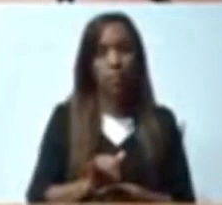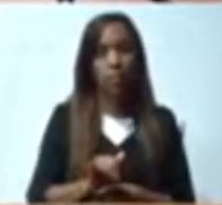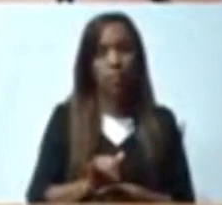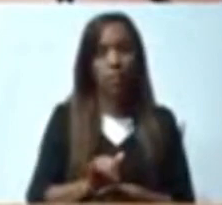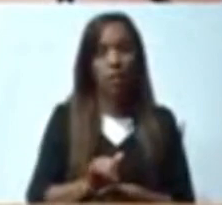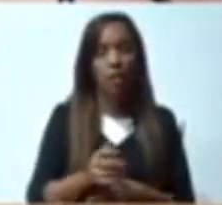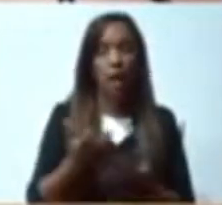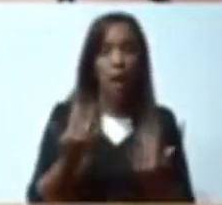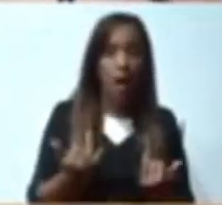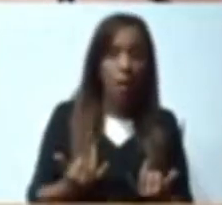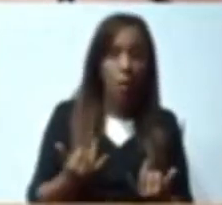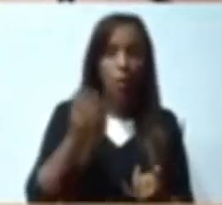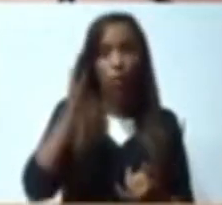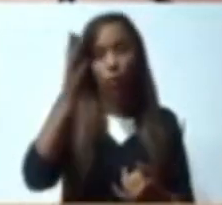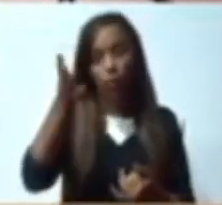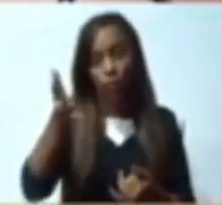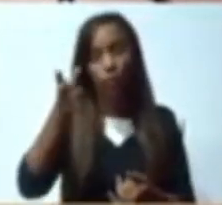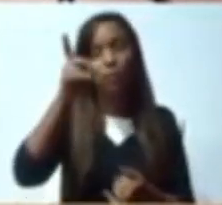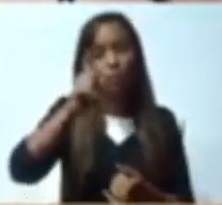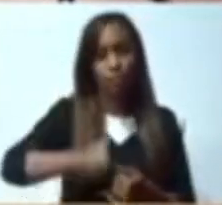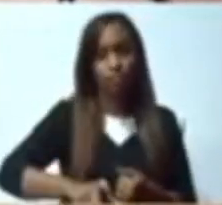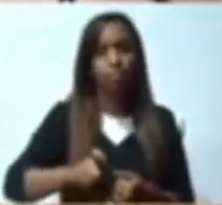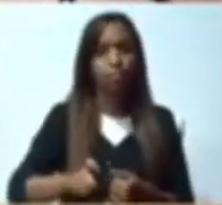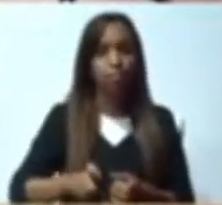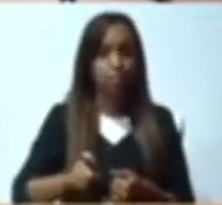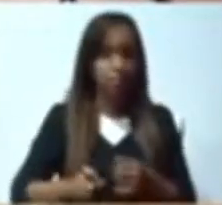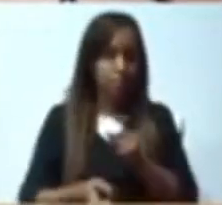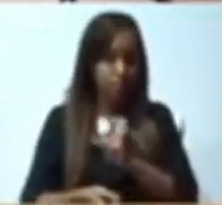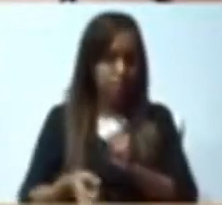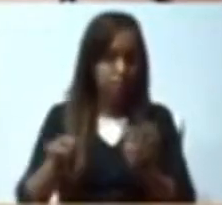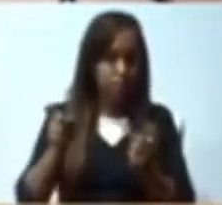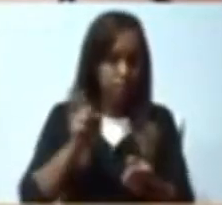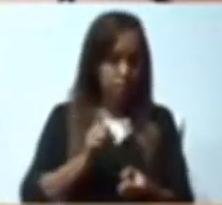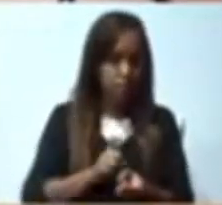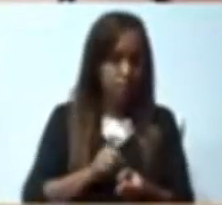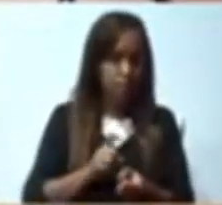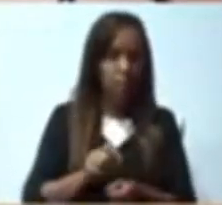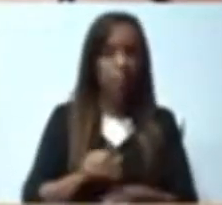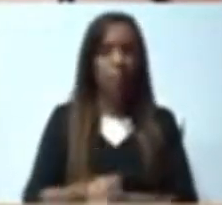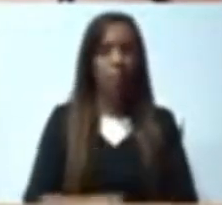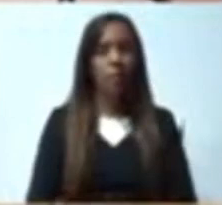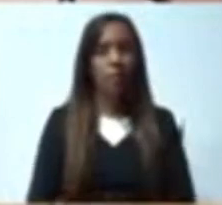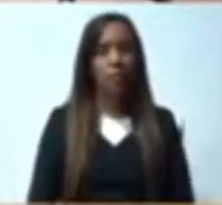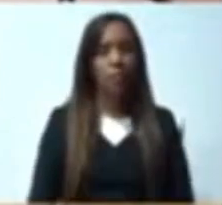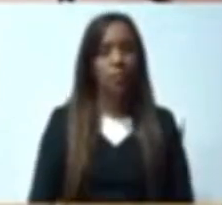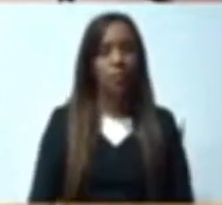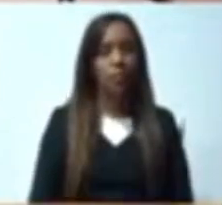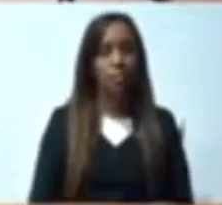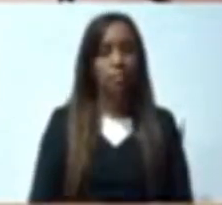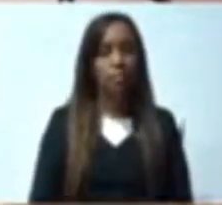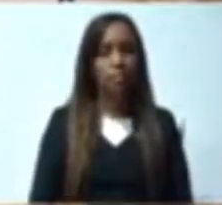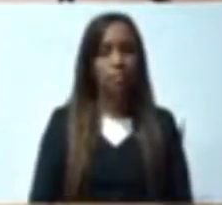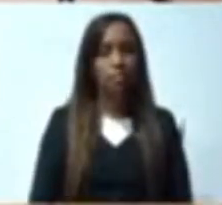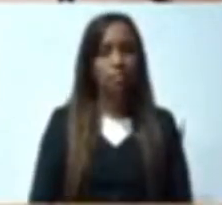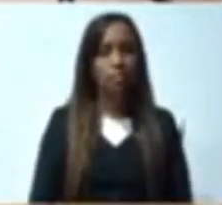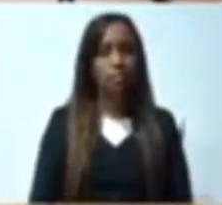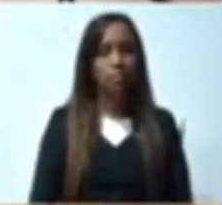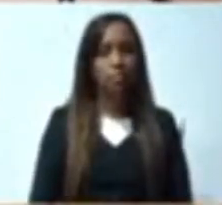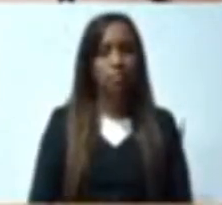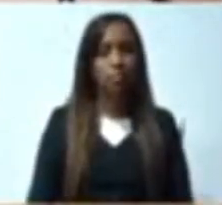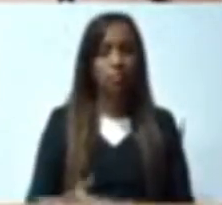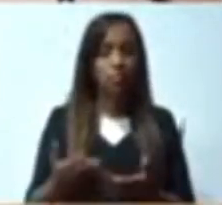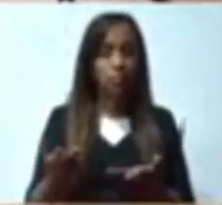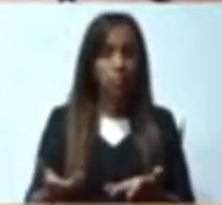abogados, este proyecto no es más que una pequeña reforma